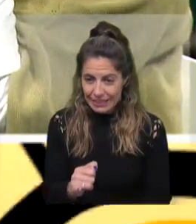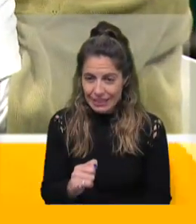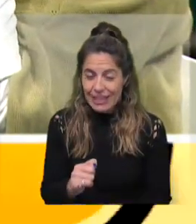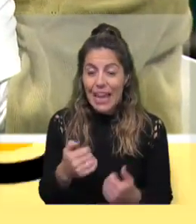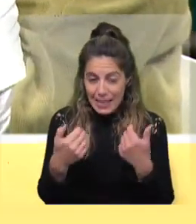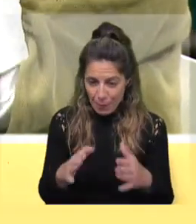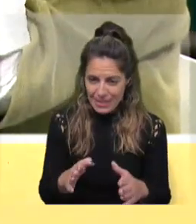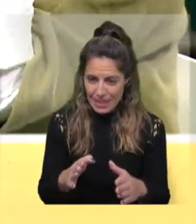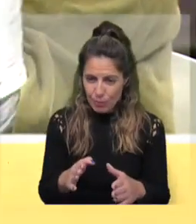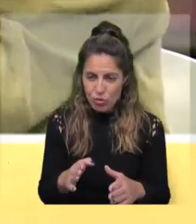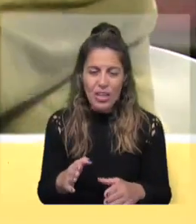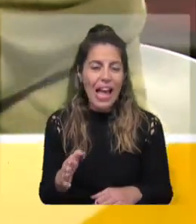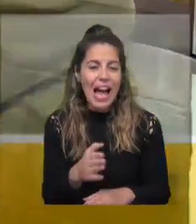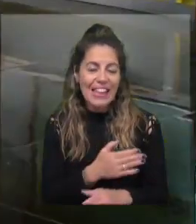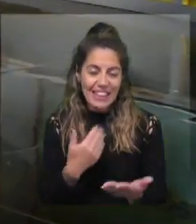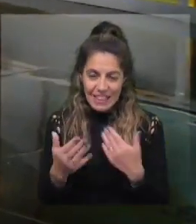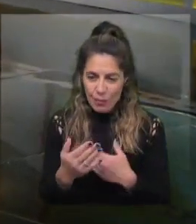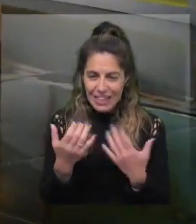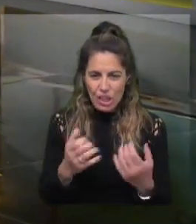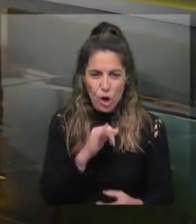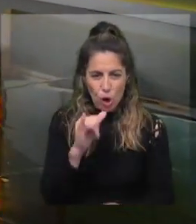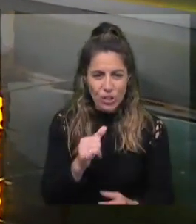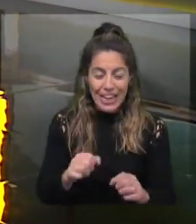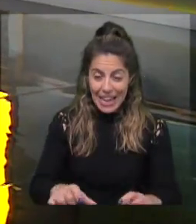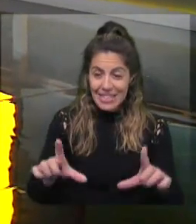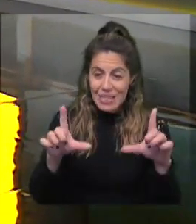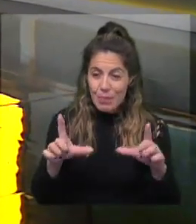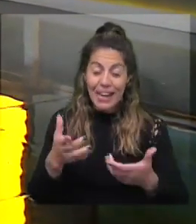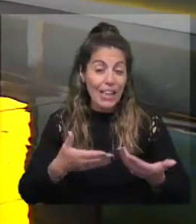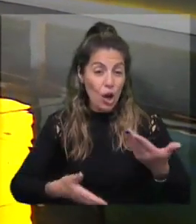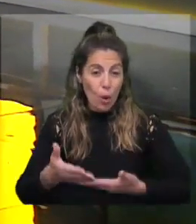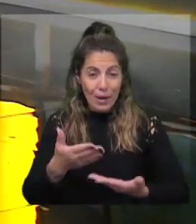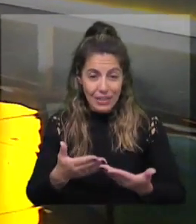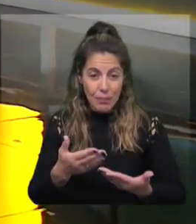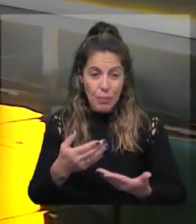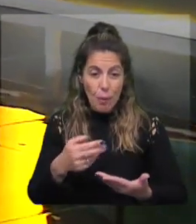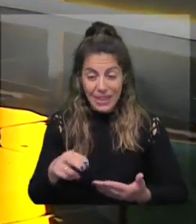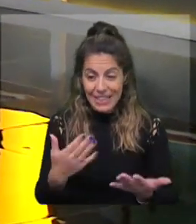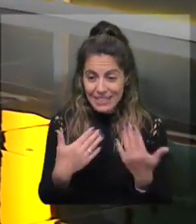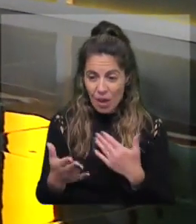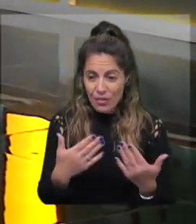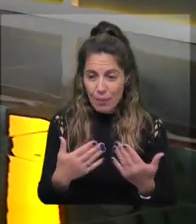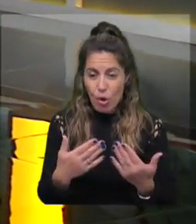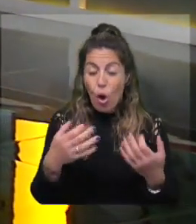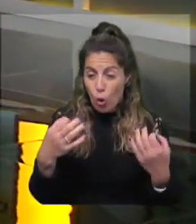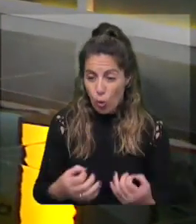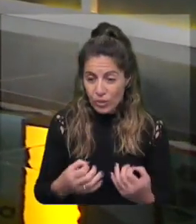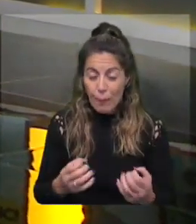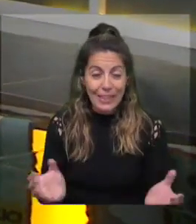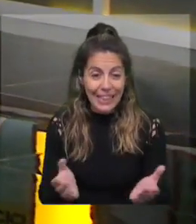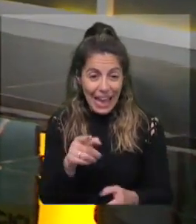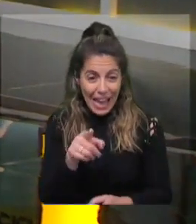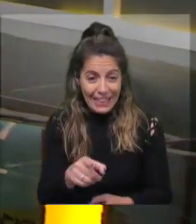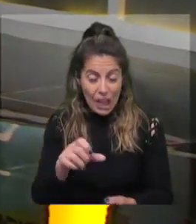empezamos. Antes de seguir conversando, quiero contar que todas las imágenes que estamos compartiendo mientras tenemos esta conversación son justamente generadas allí, en